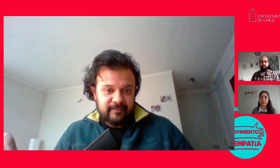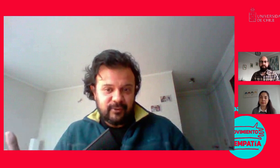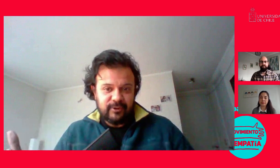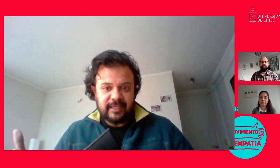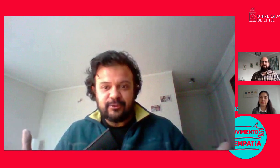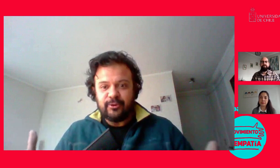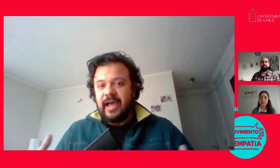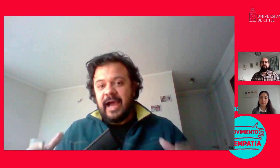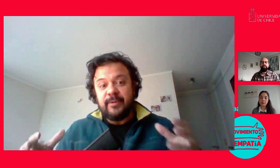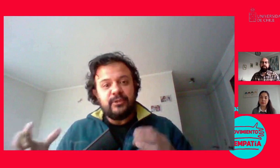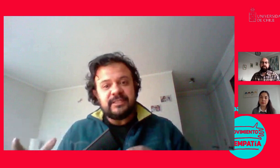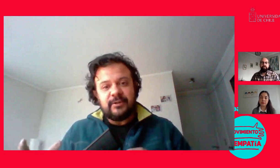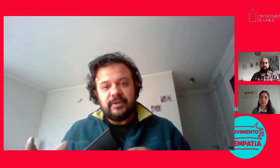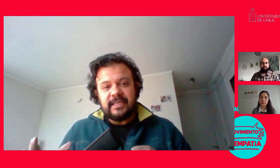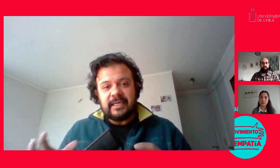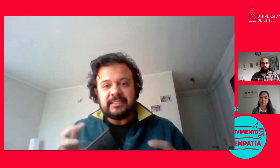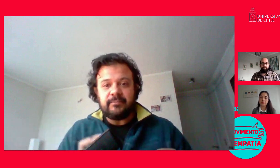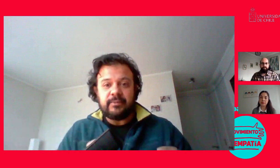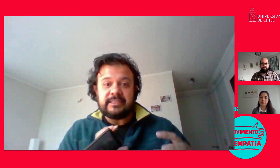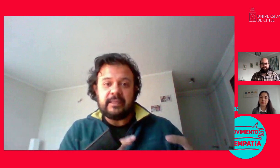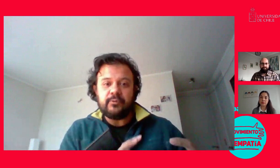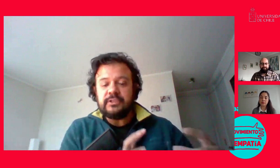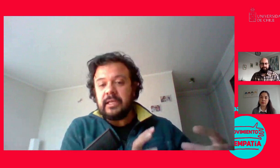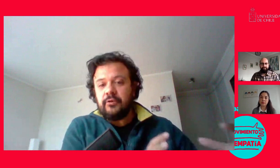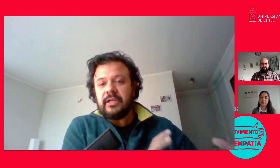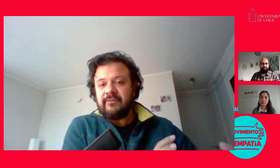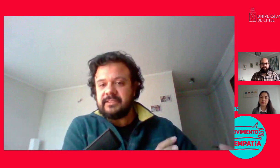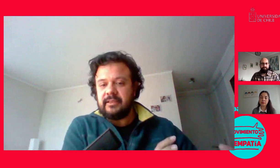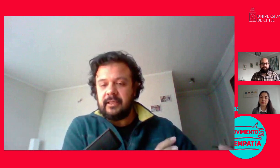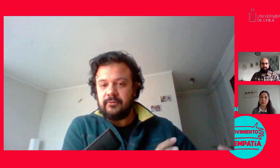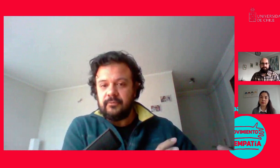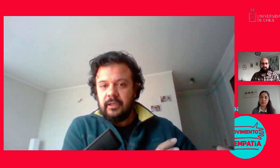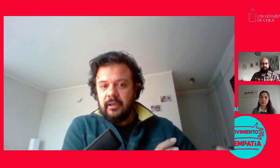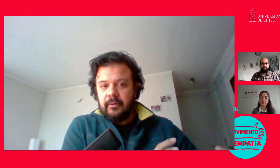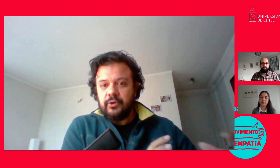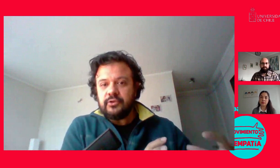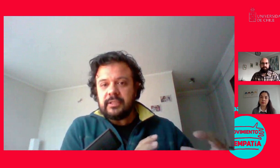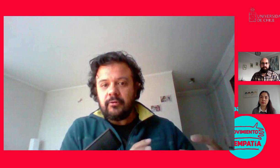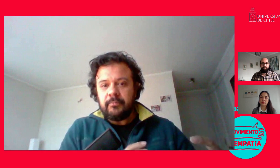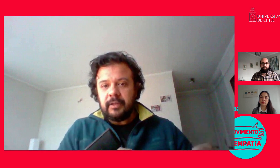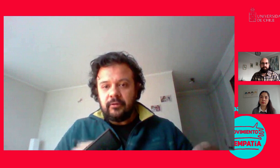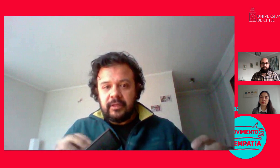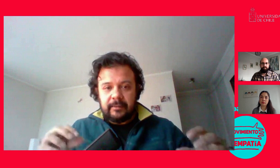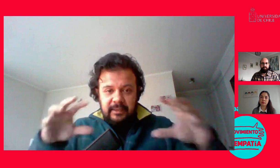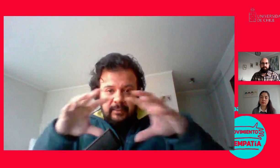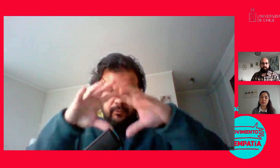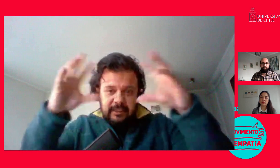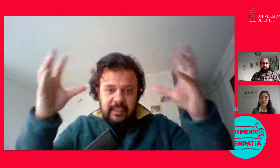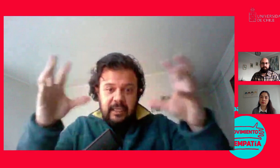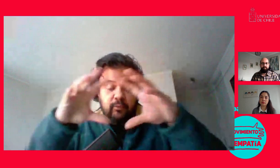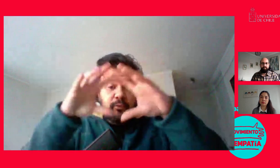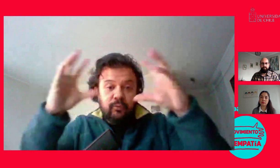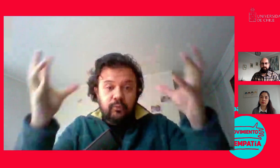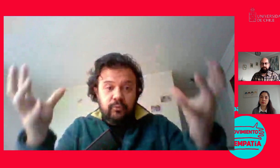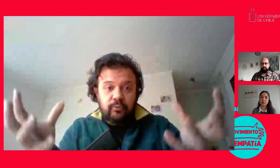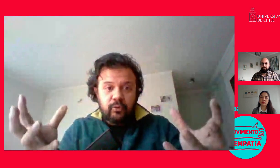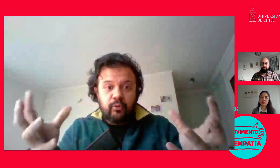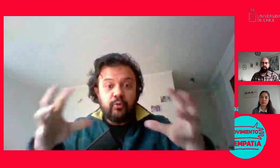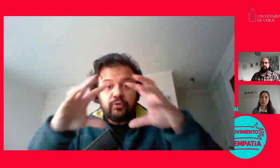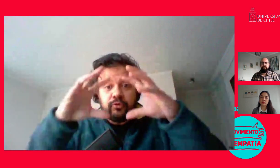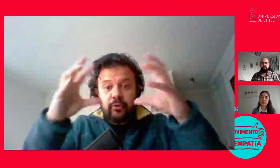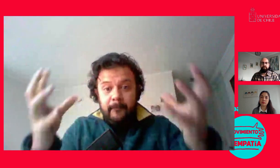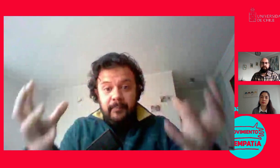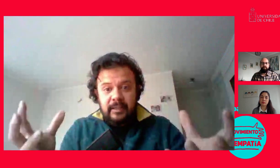obligatoria. Por lo tanto, hay muchas secuencias que se depositan en otras bases de datos. Por eso es tan complejo de repente poder tener